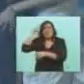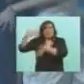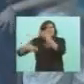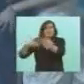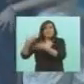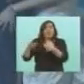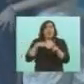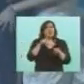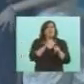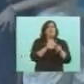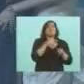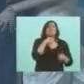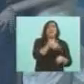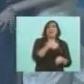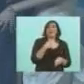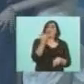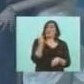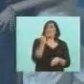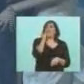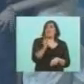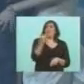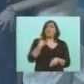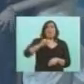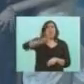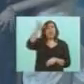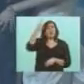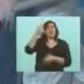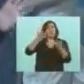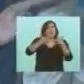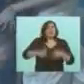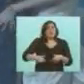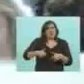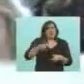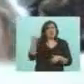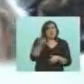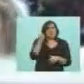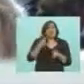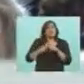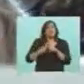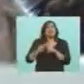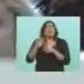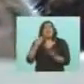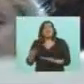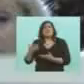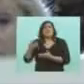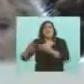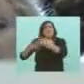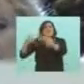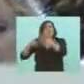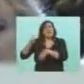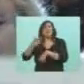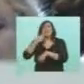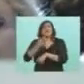contaba que habíamos ganado un proyecto muy importante en materia precisamente por el desarrollo del software. ¿Cuál es la idea entonces?